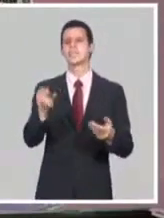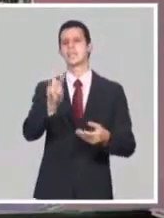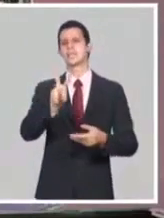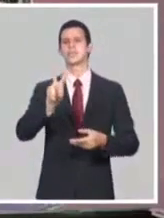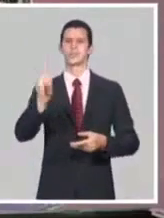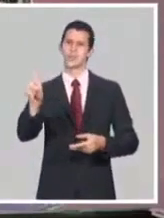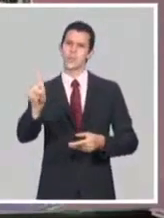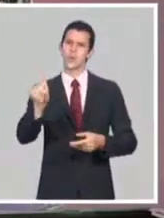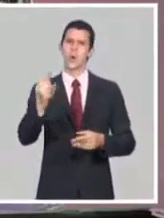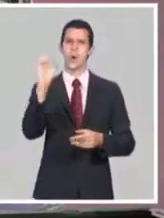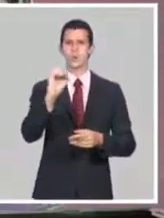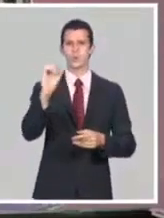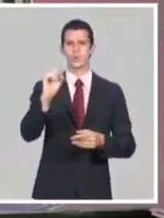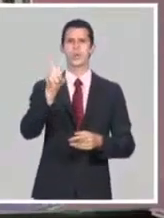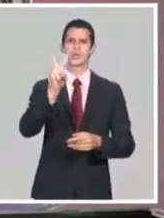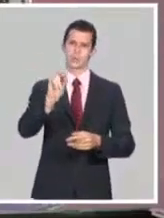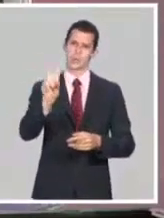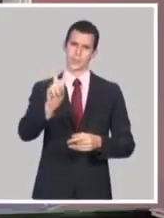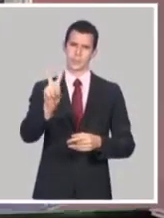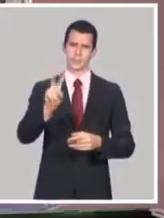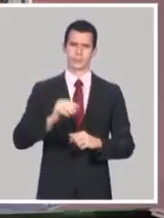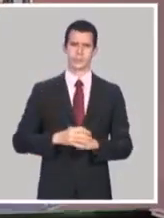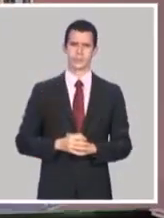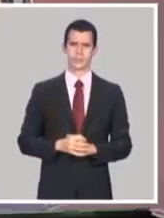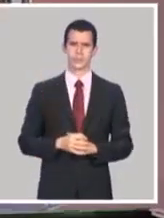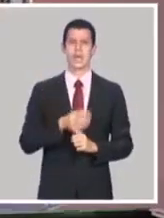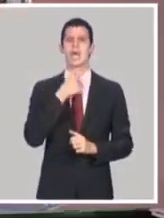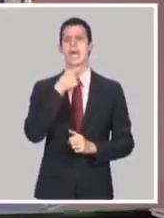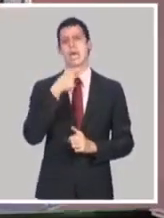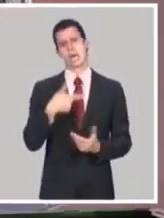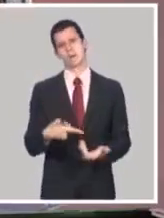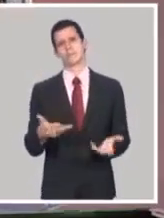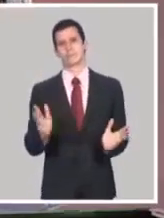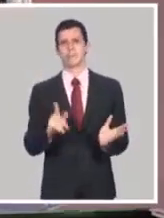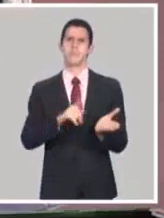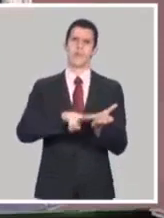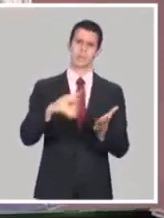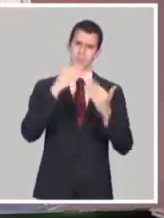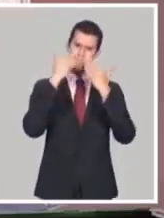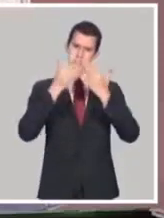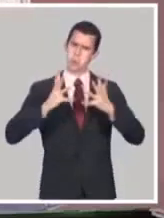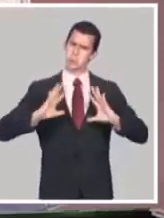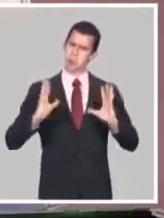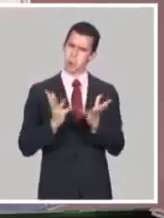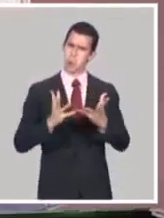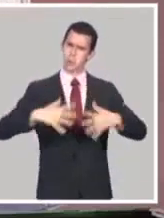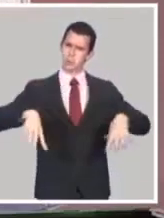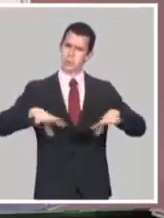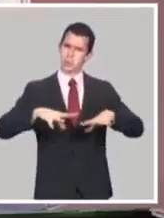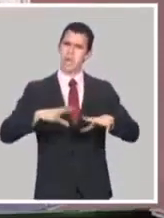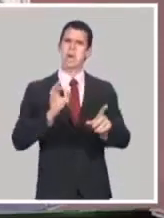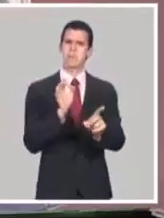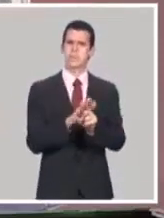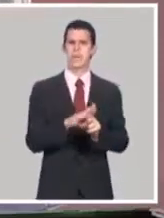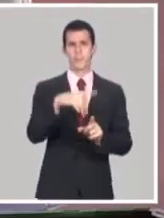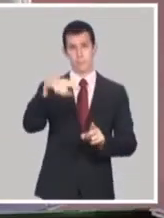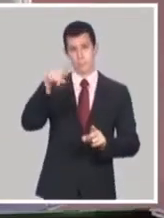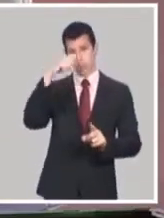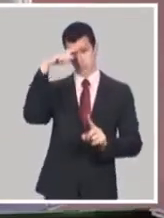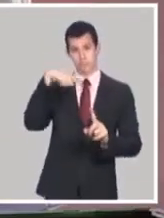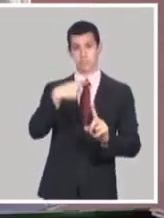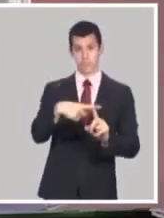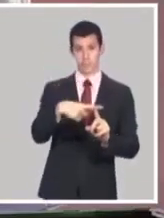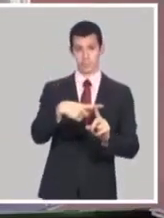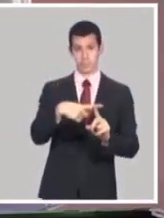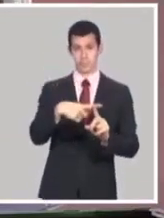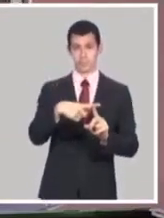provincias y los municipios con una situación favorable empresaria en el curso 22 23 el primero de septiembre del 22